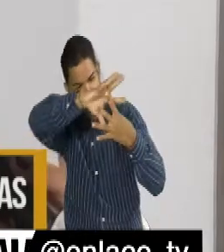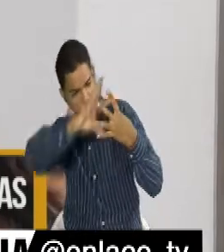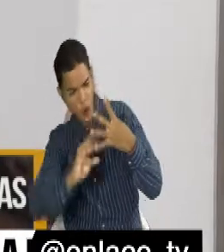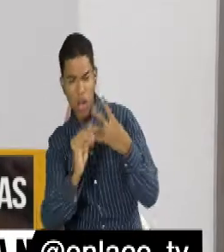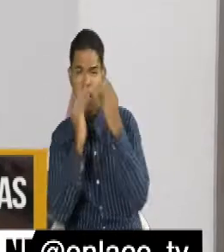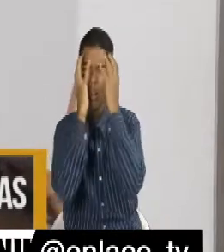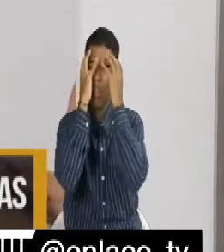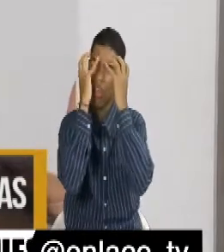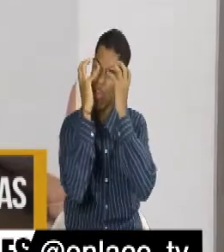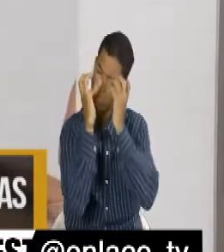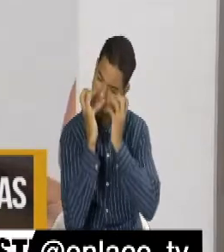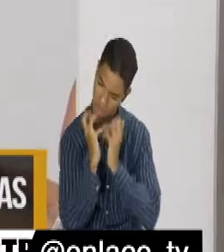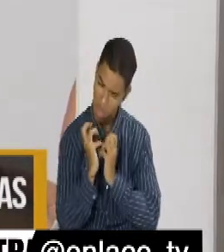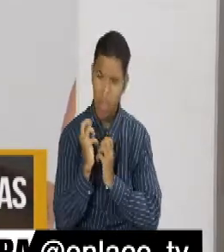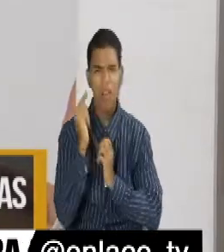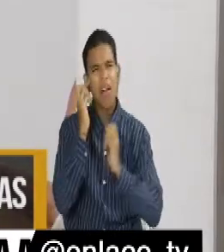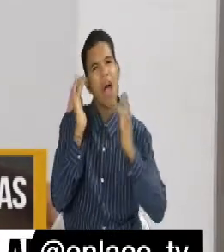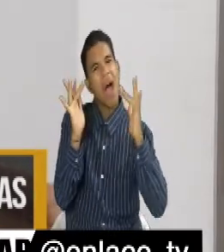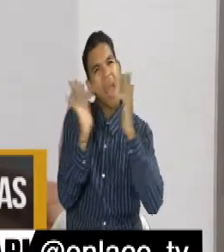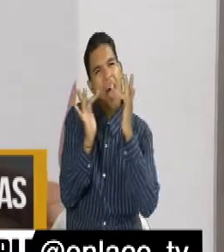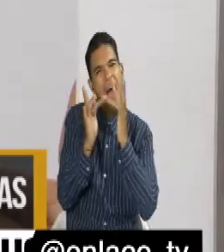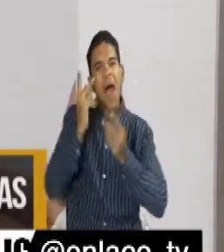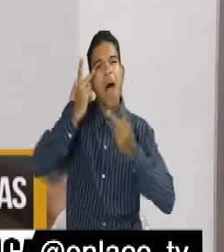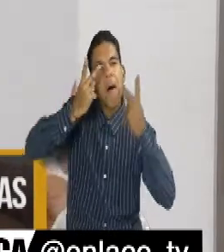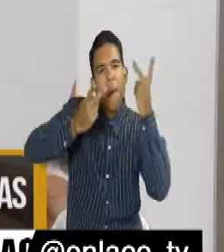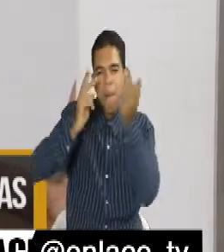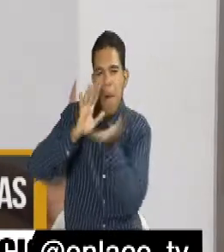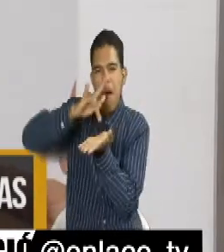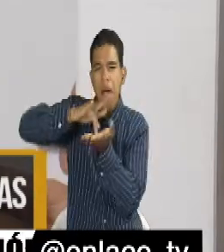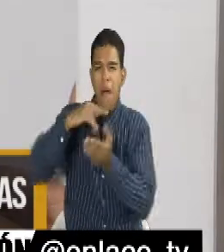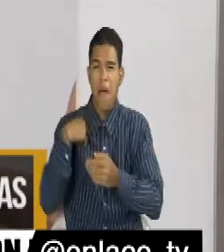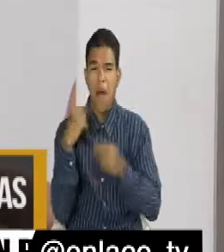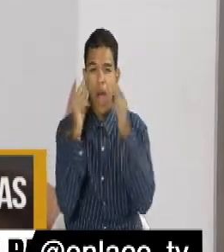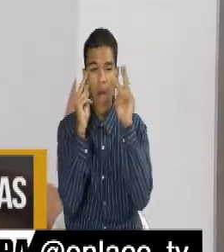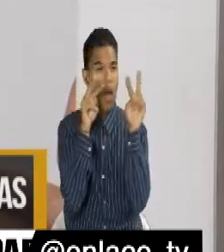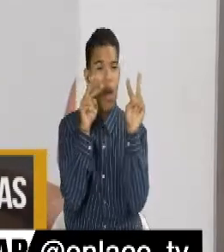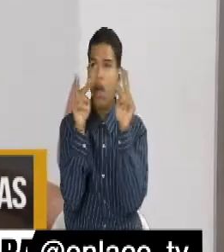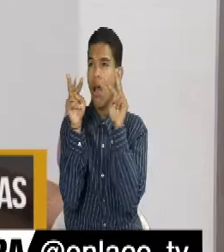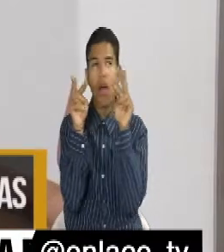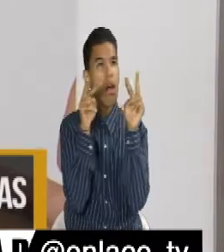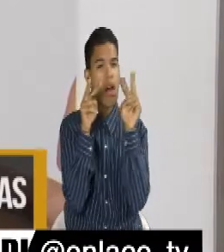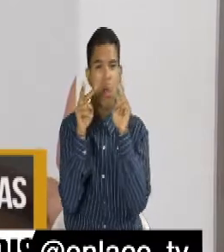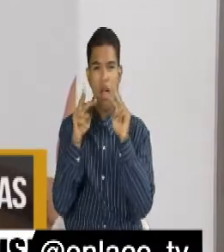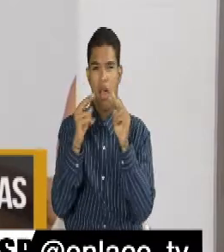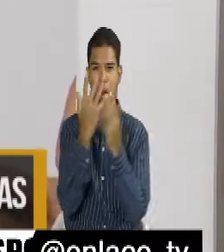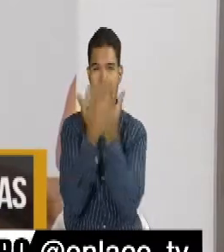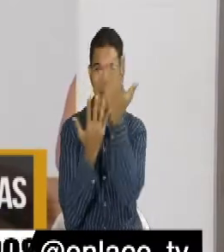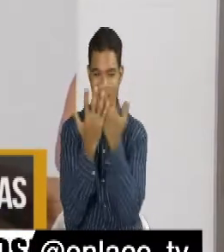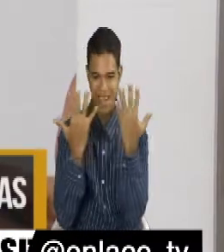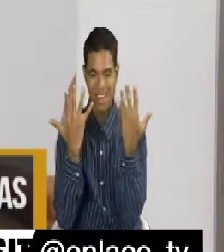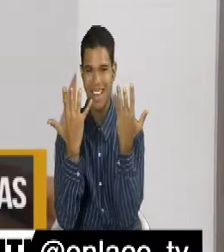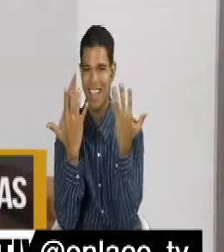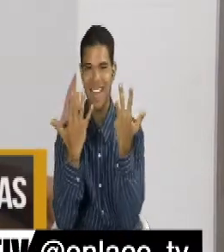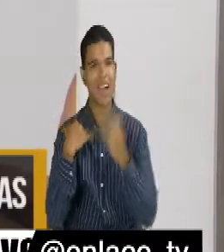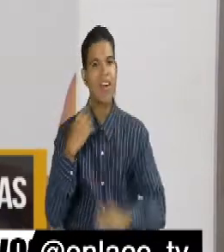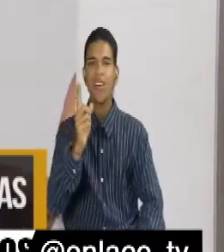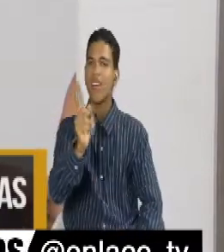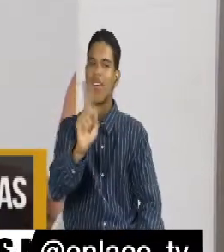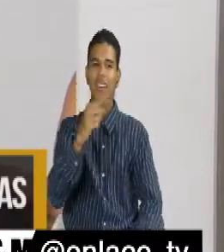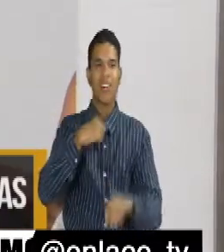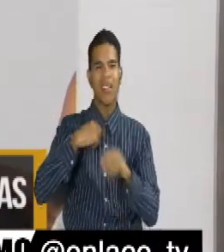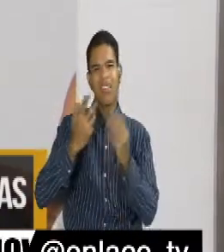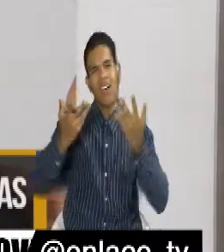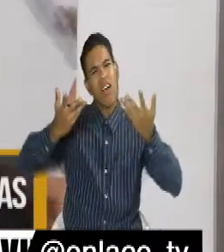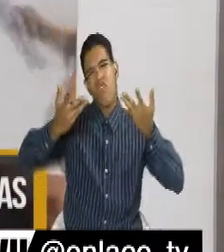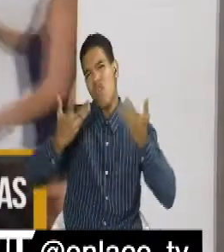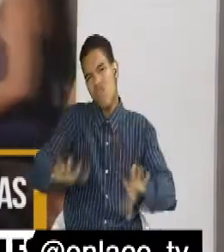pues mucho contacto, sus ojos, su manejo de manos, se encuentran en un momento en el cual no pueden o no quieren